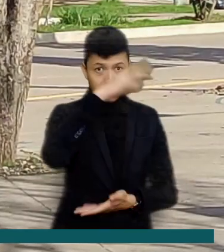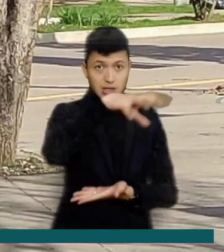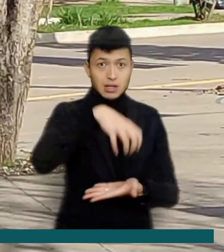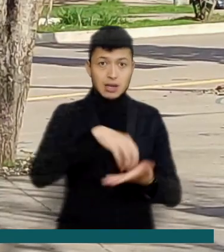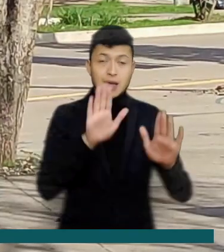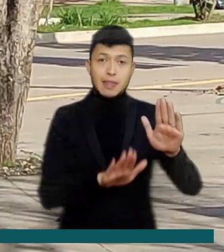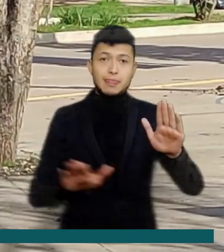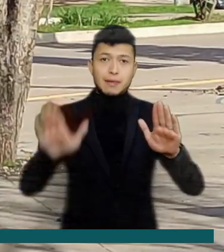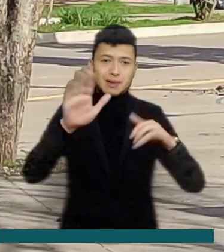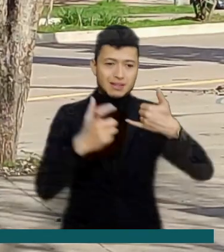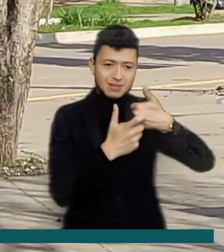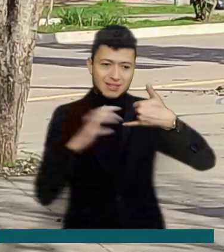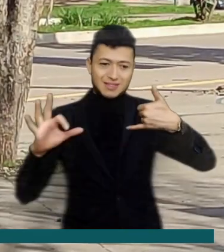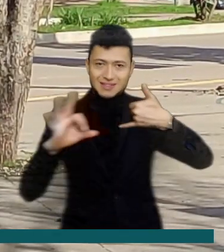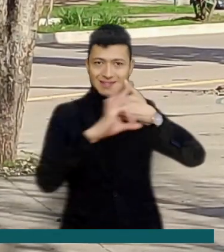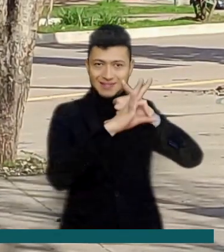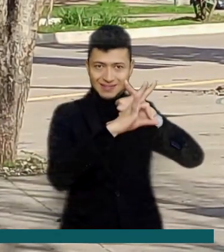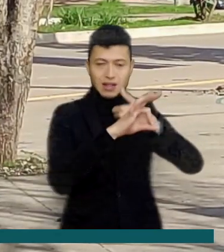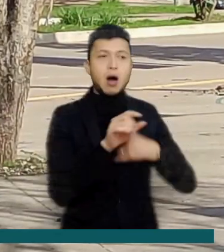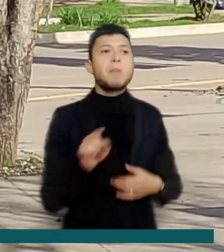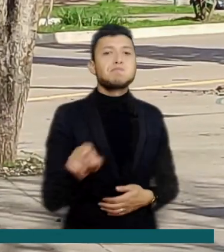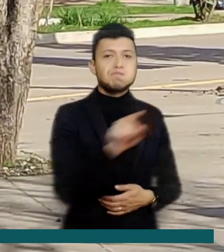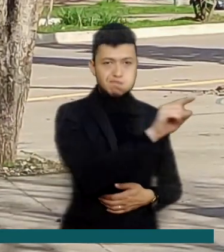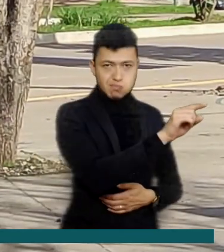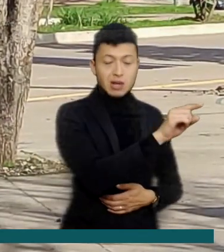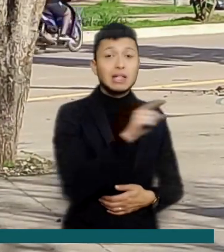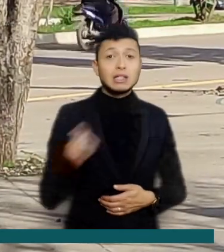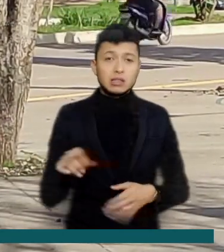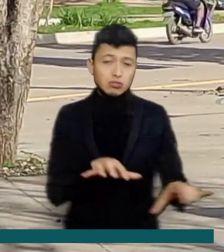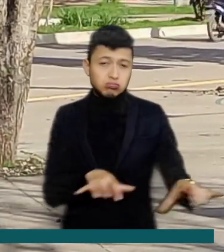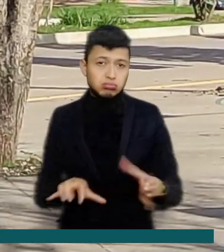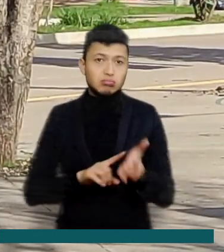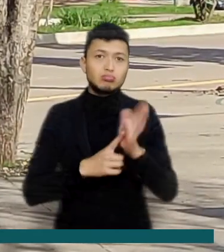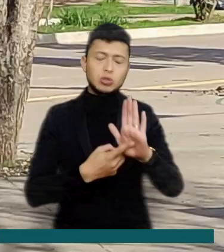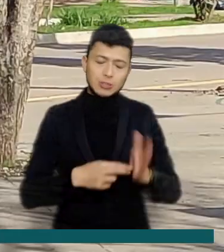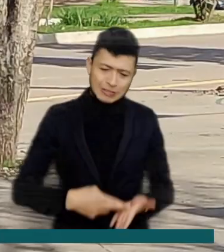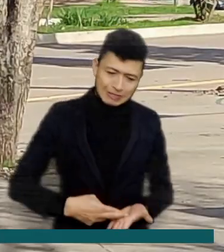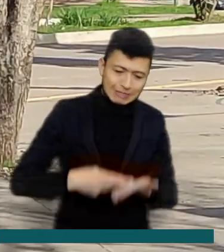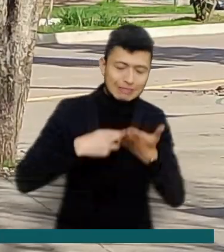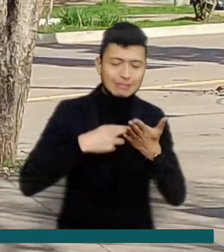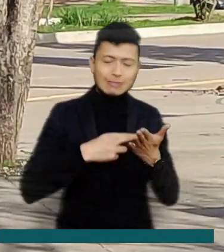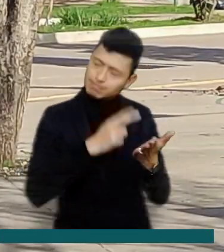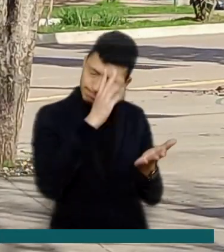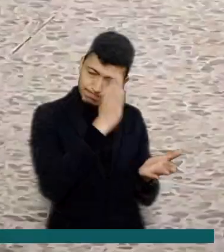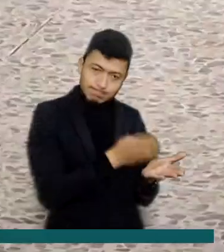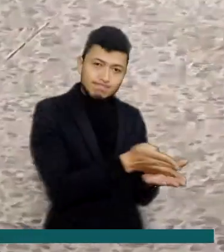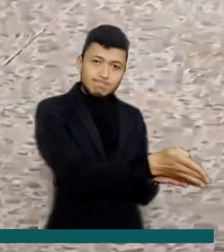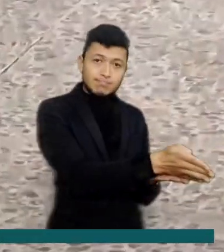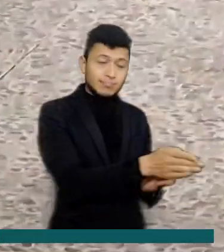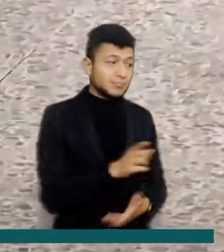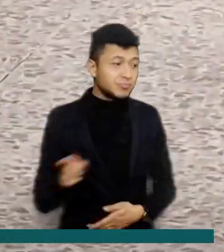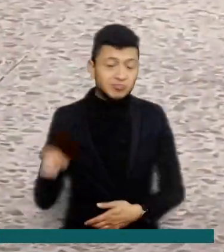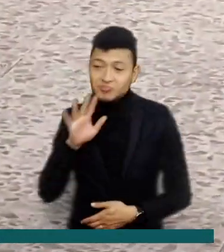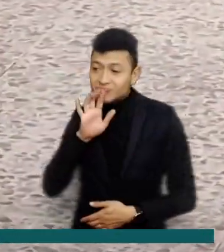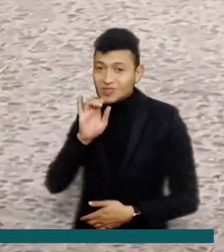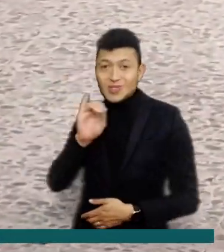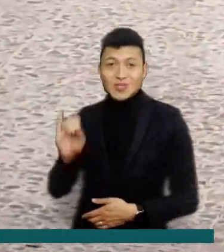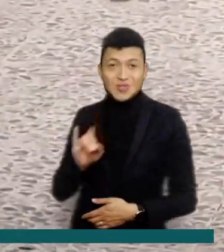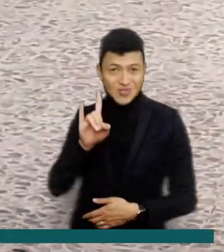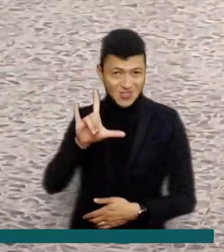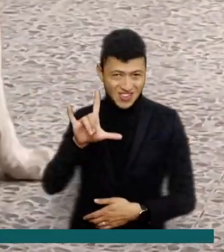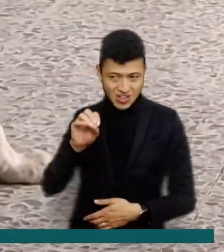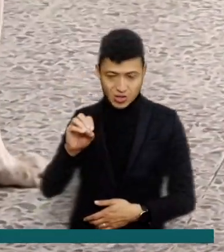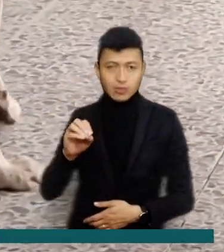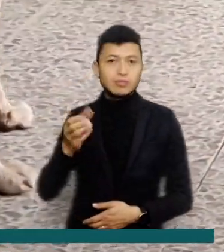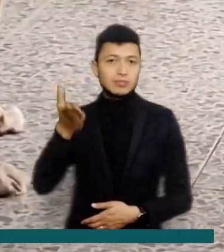hospital departamental de San José del Guaviare. Su historia es otra muestra de resiliencia y de lealtad. Julio, el perrito,